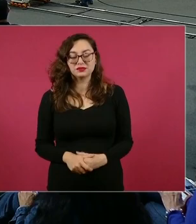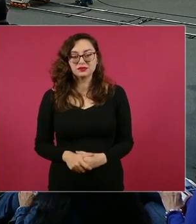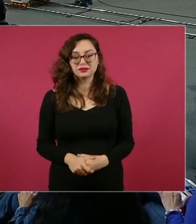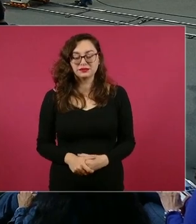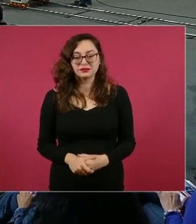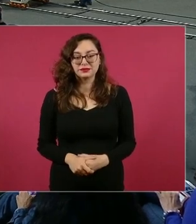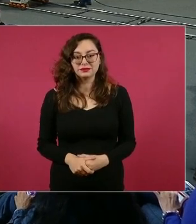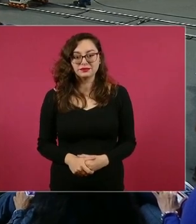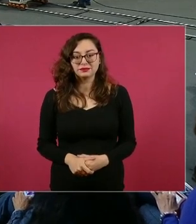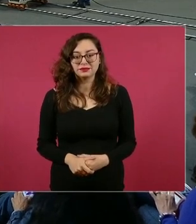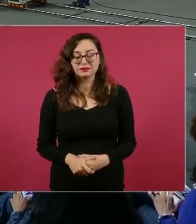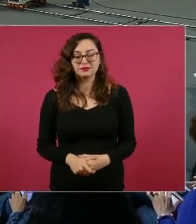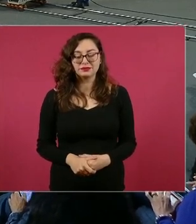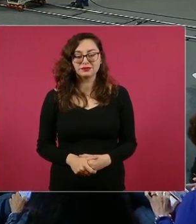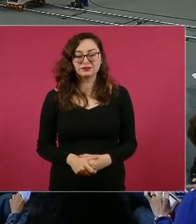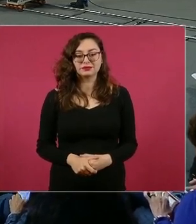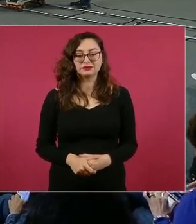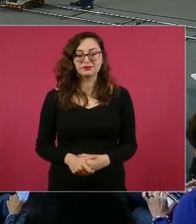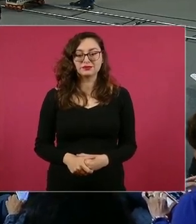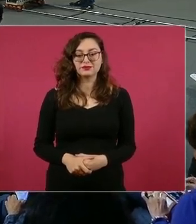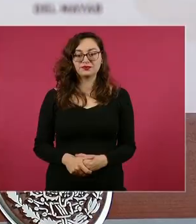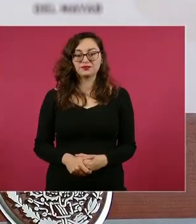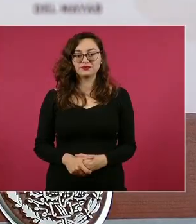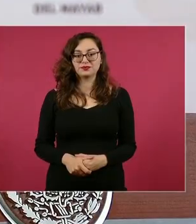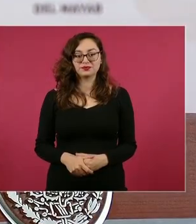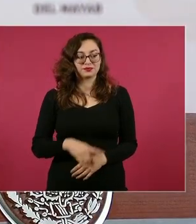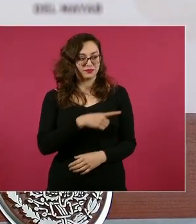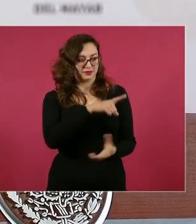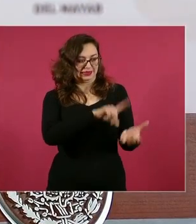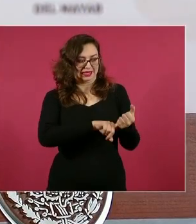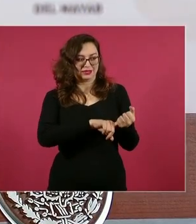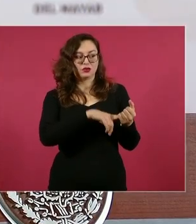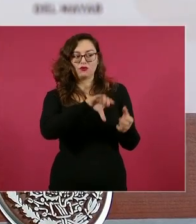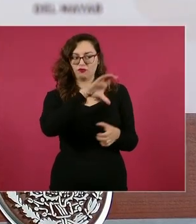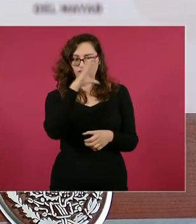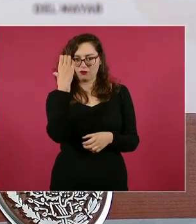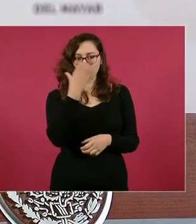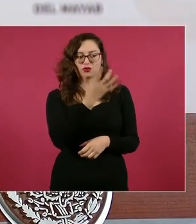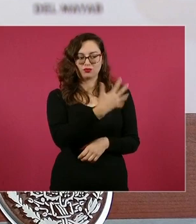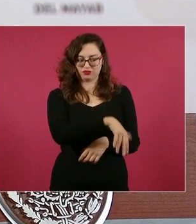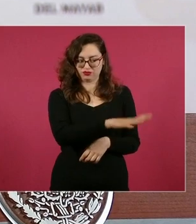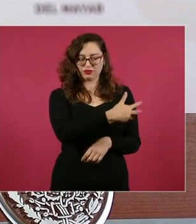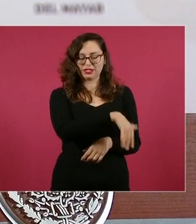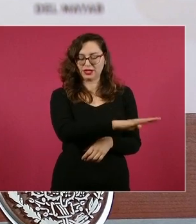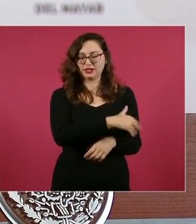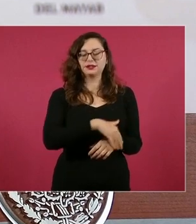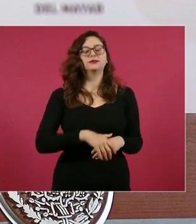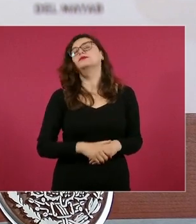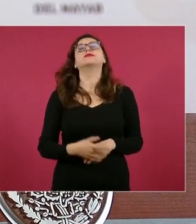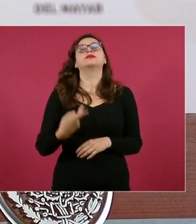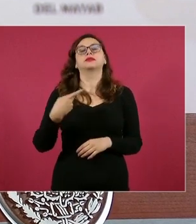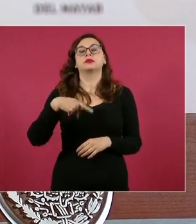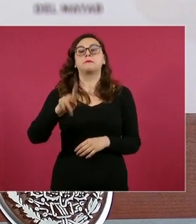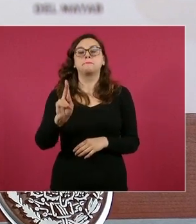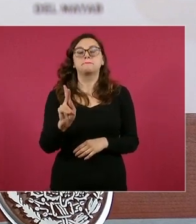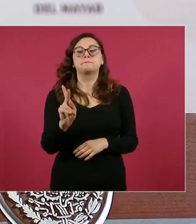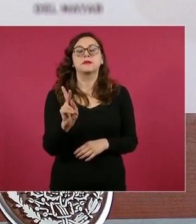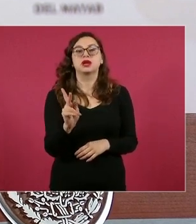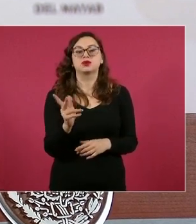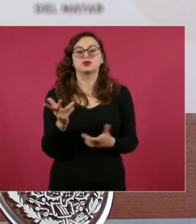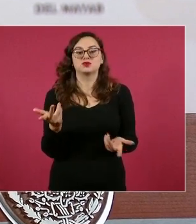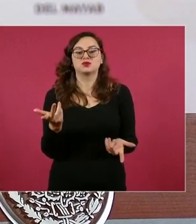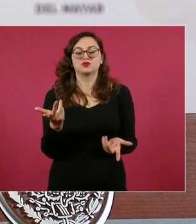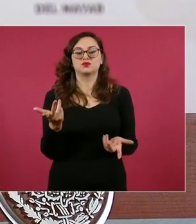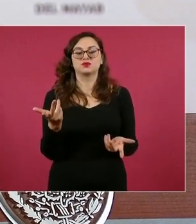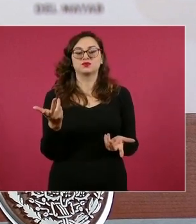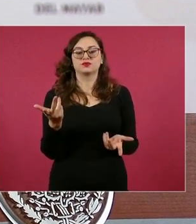semana mientras mientras encuentran la foto de Claudio pero